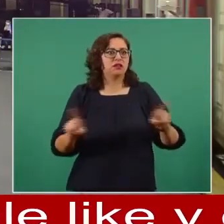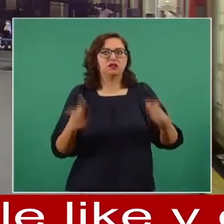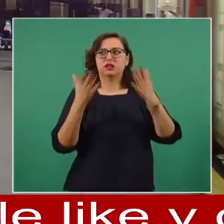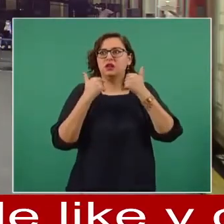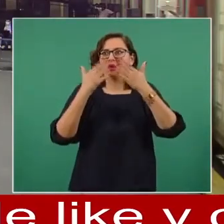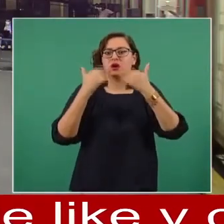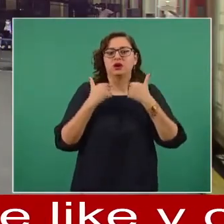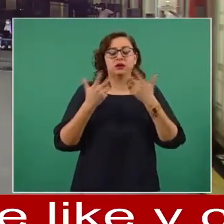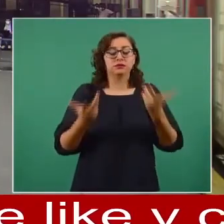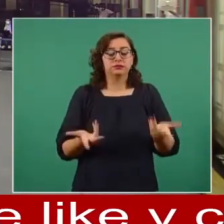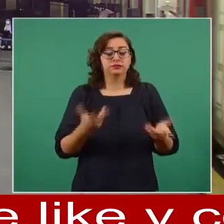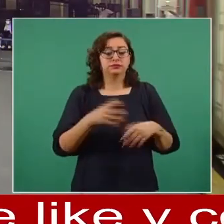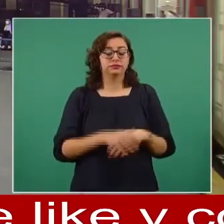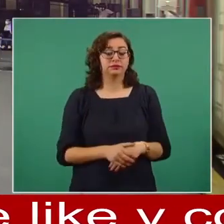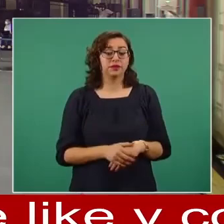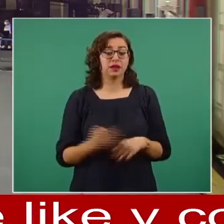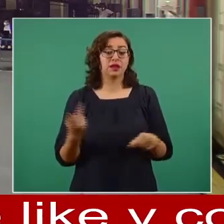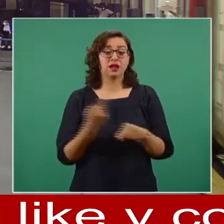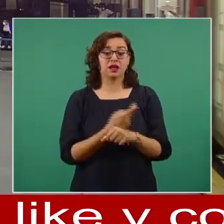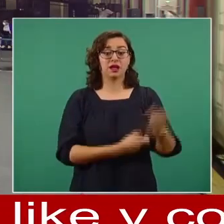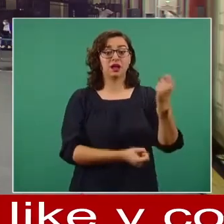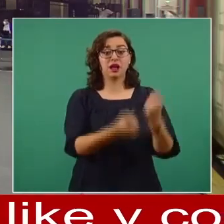me han dicho algunos